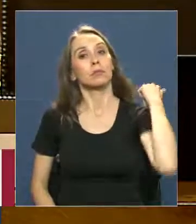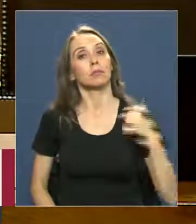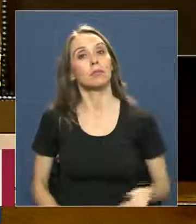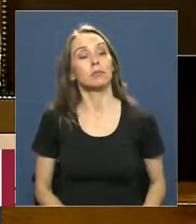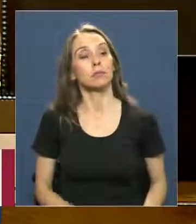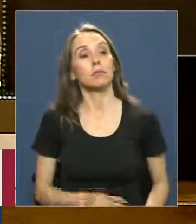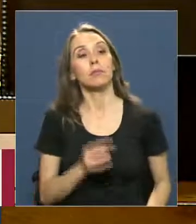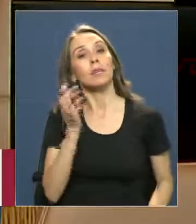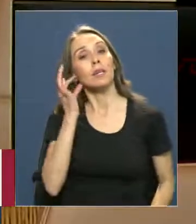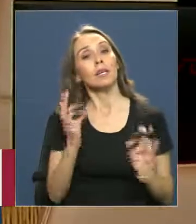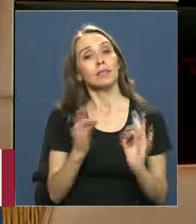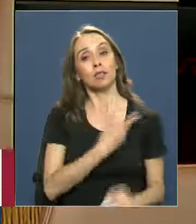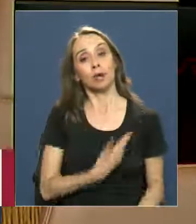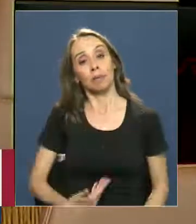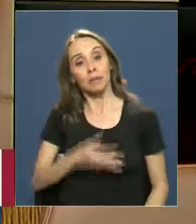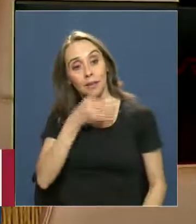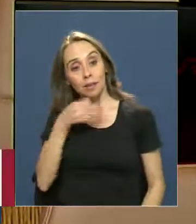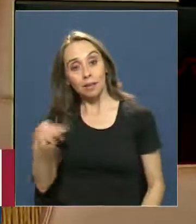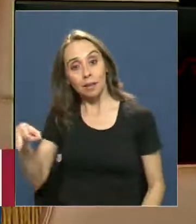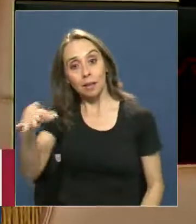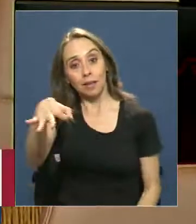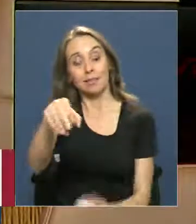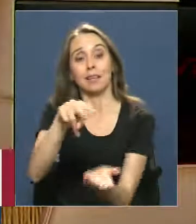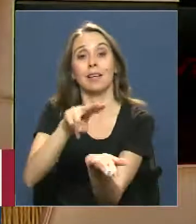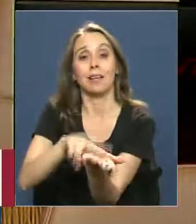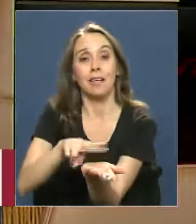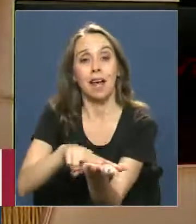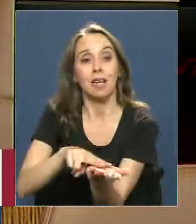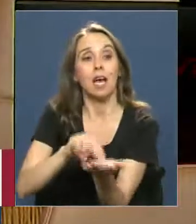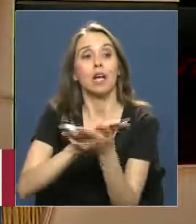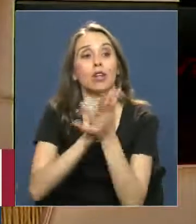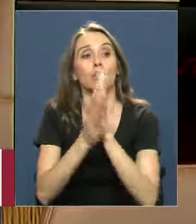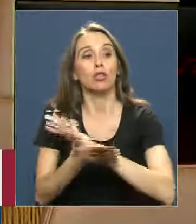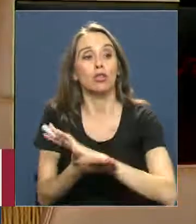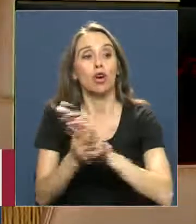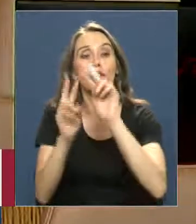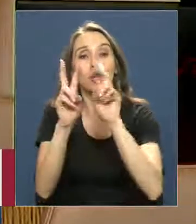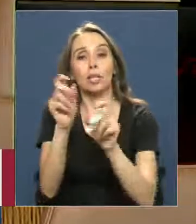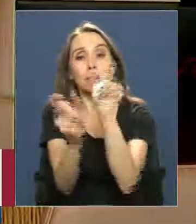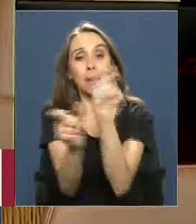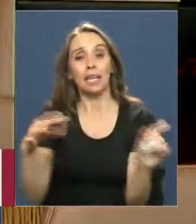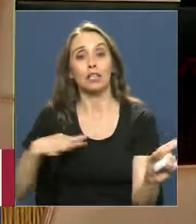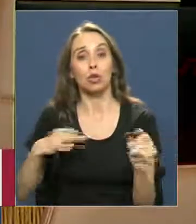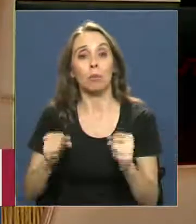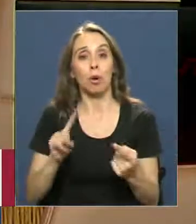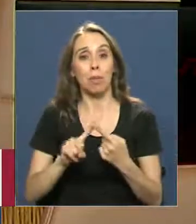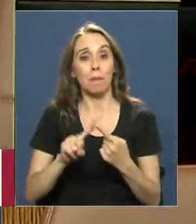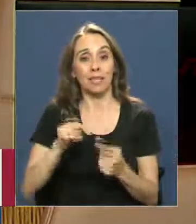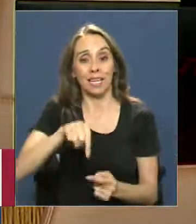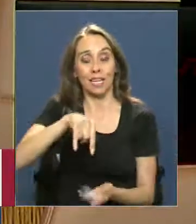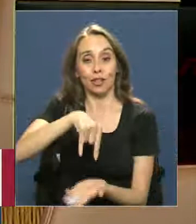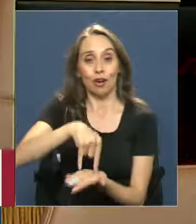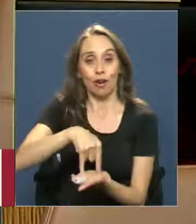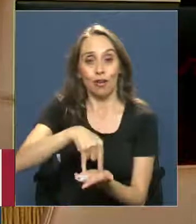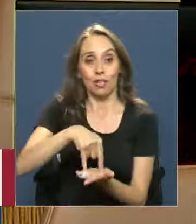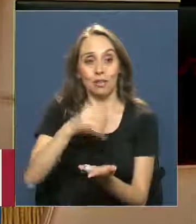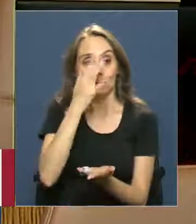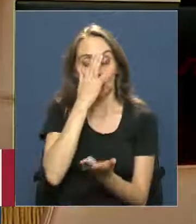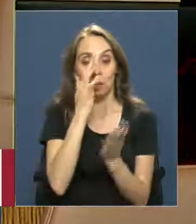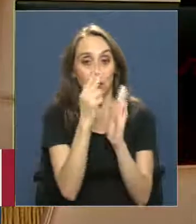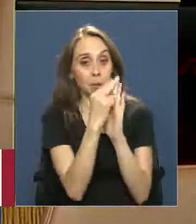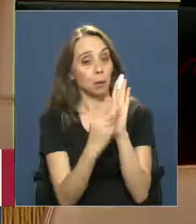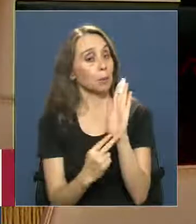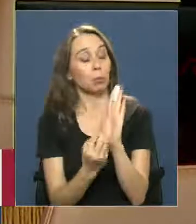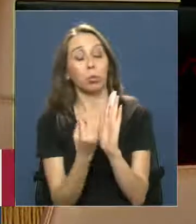Por su intermedio, señora presidenta, en realidad todo lo referido a la participación ciudadana acá en el Congreso se ve muy